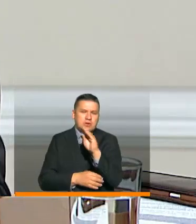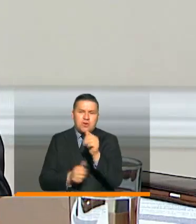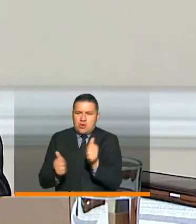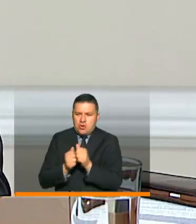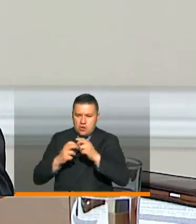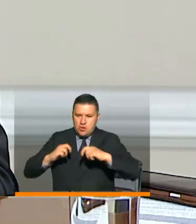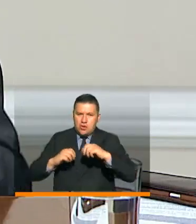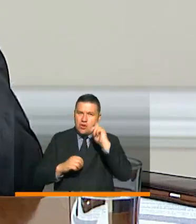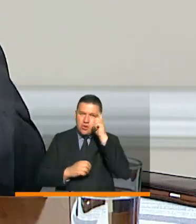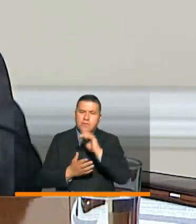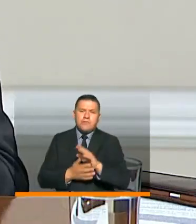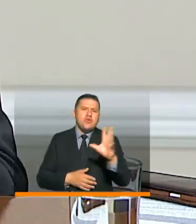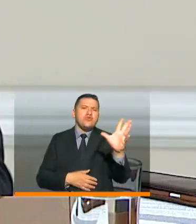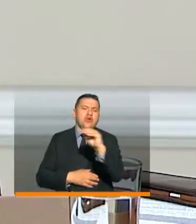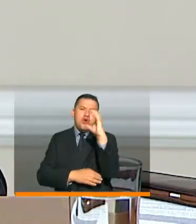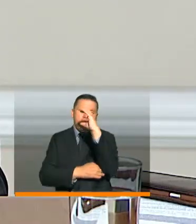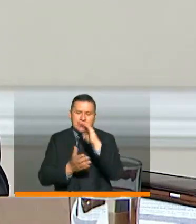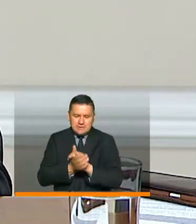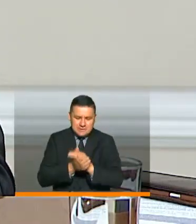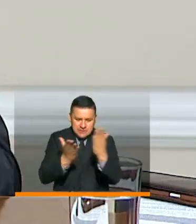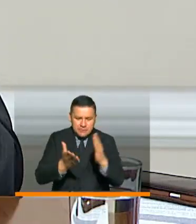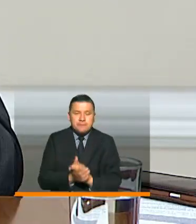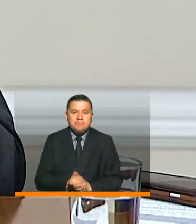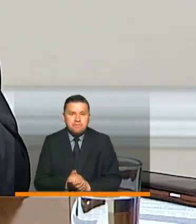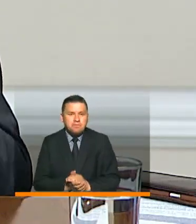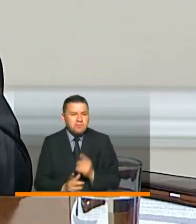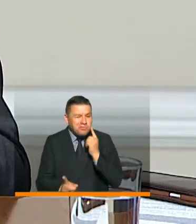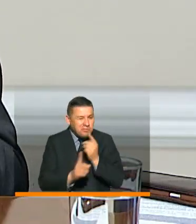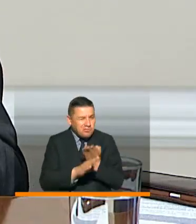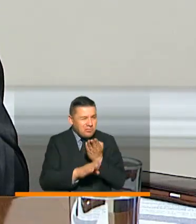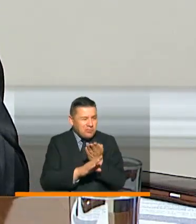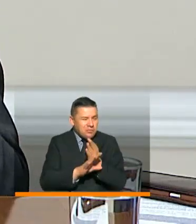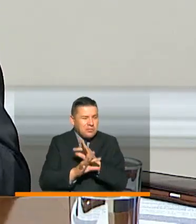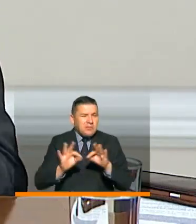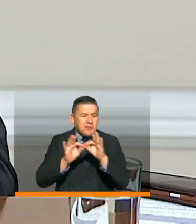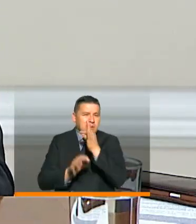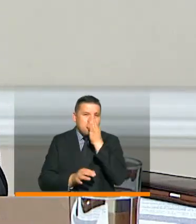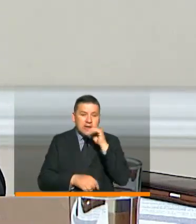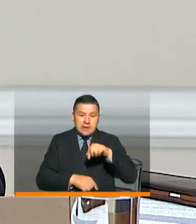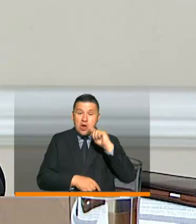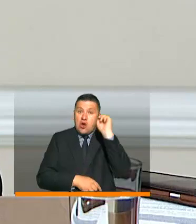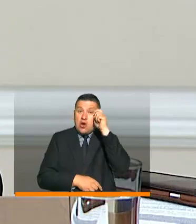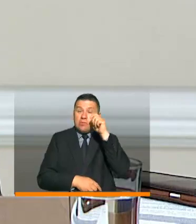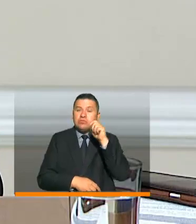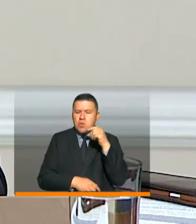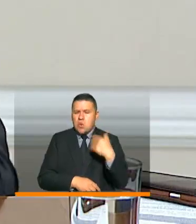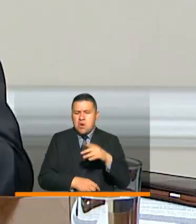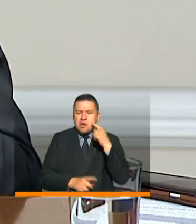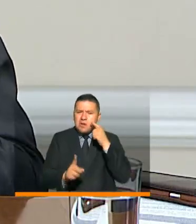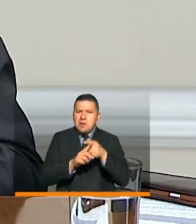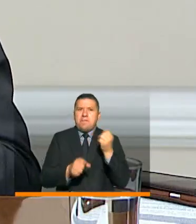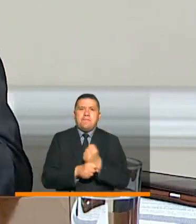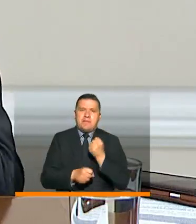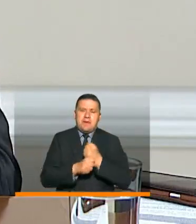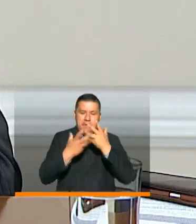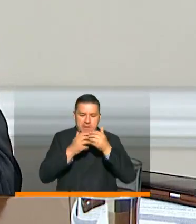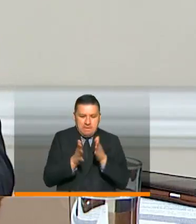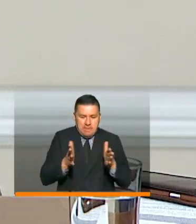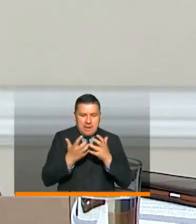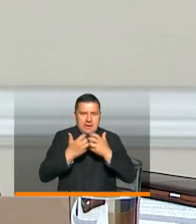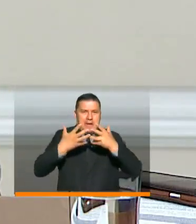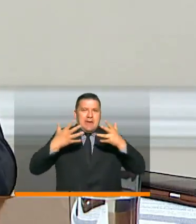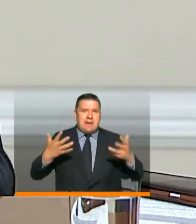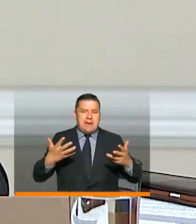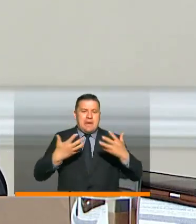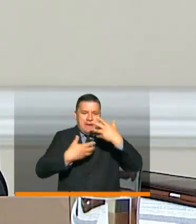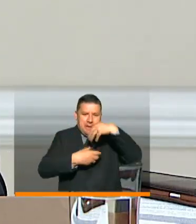colegas de gobierno y a todos los colombianos. Un propósito clave de este gobierno ha sido trabajar por la micro, la pequeña,